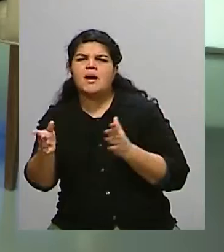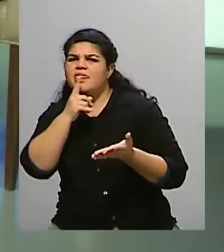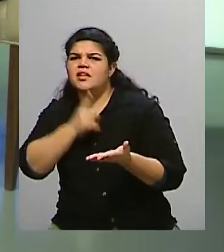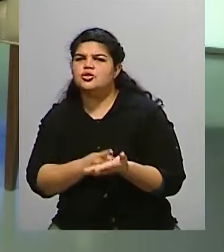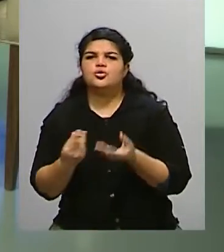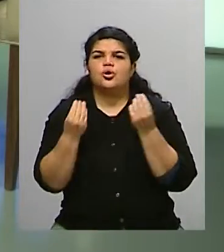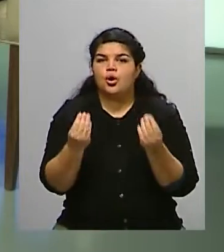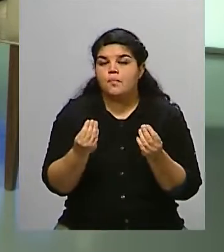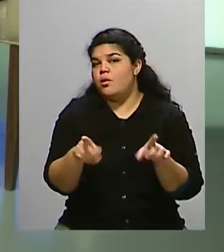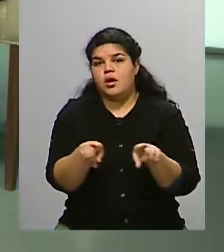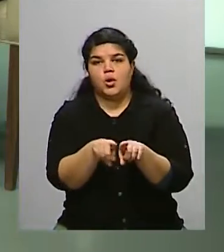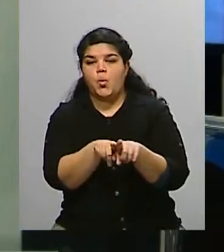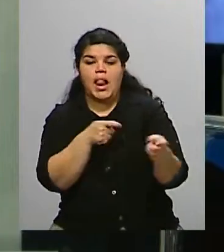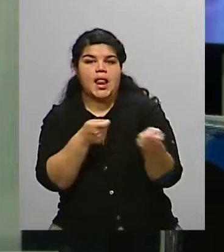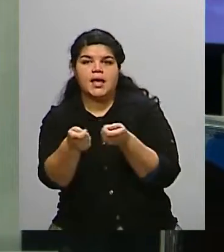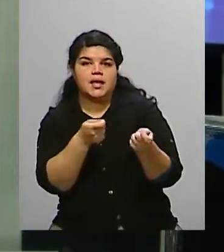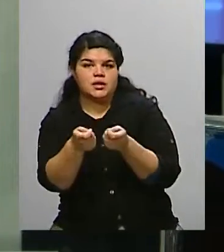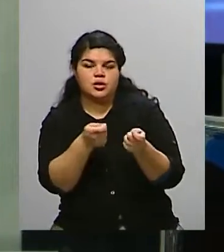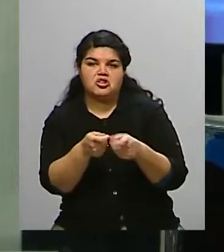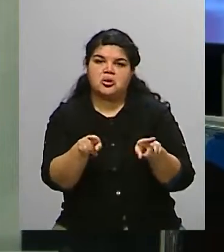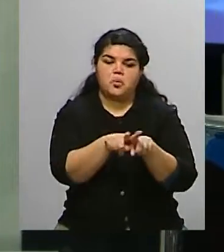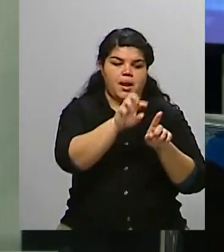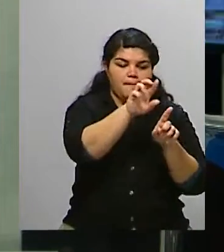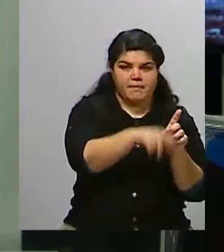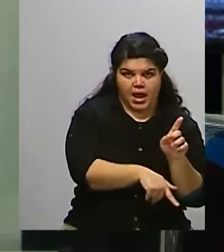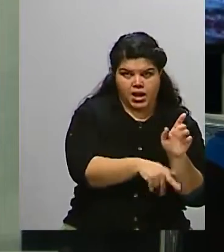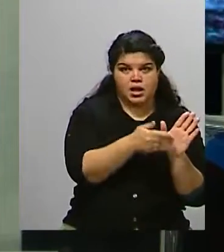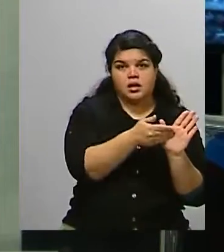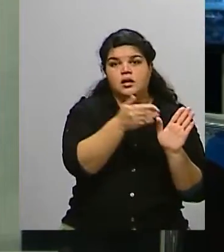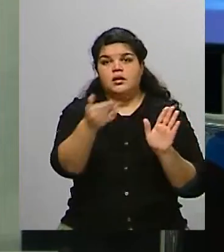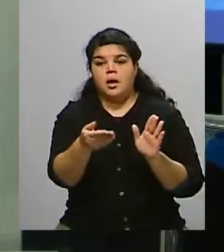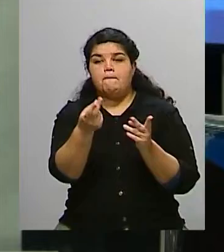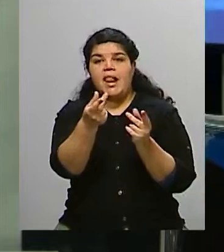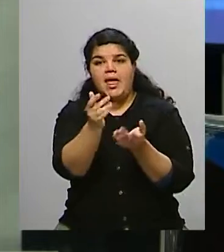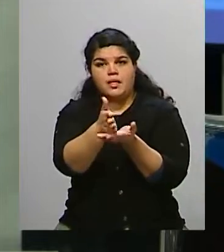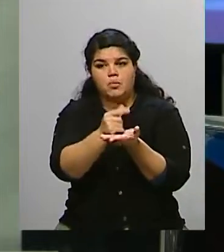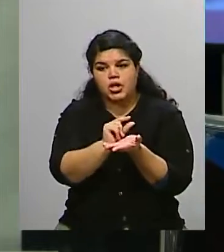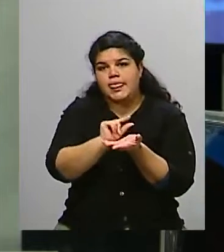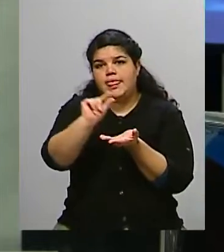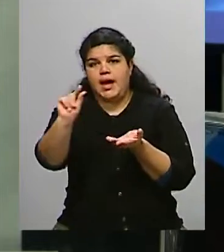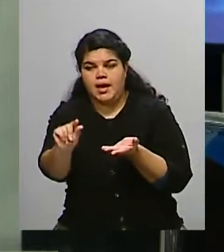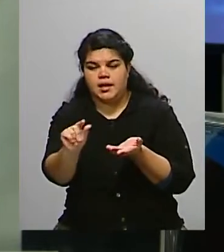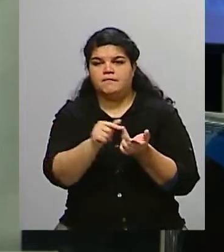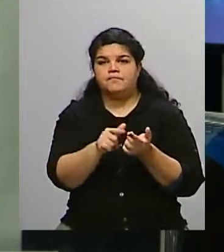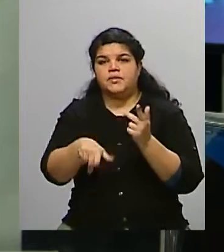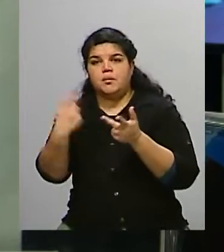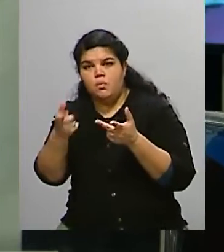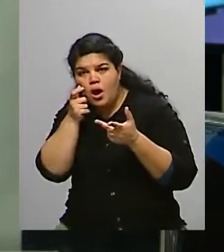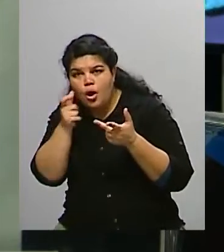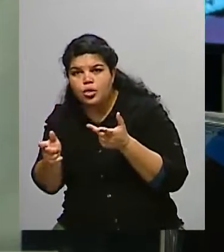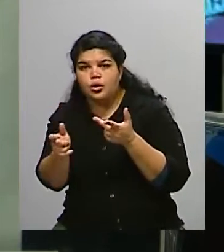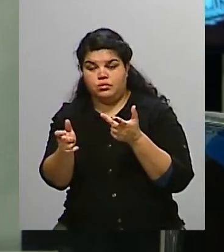mismo proceso de gestión tradicional, ¿no? Lo que es la planificación, la asignación, el control, bueno, y en eso